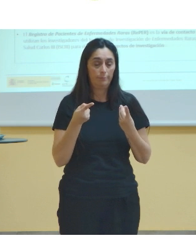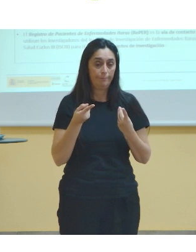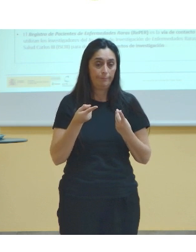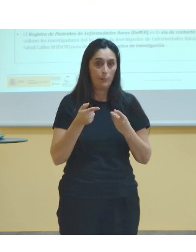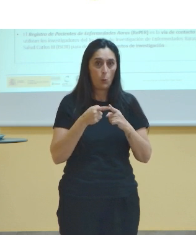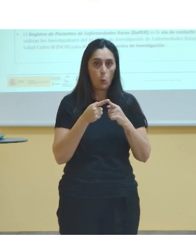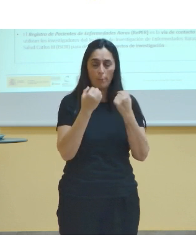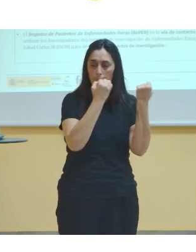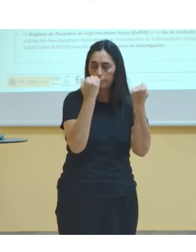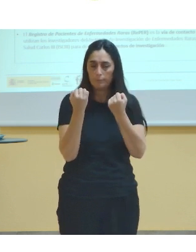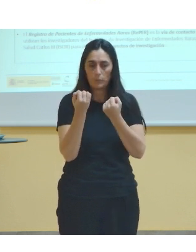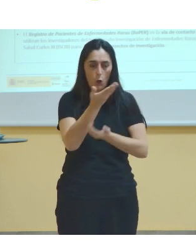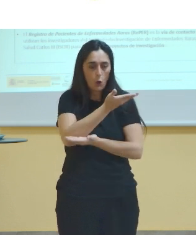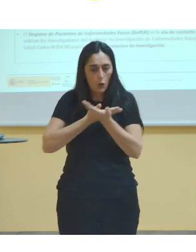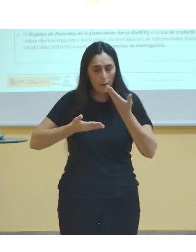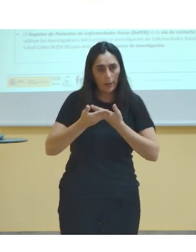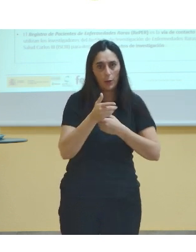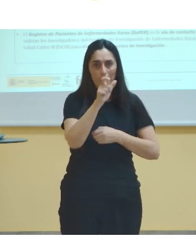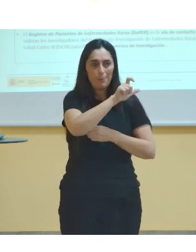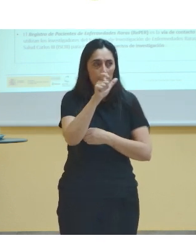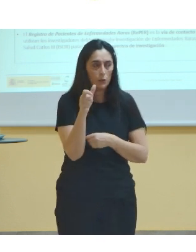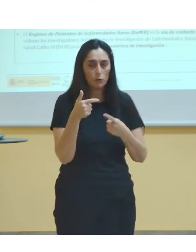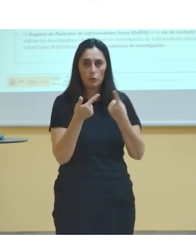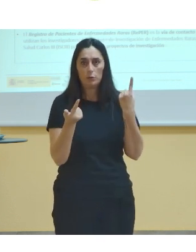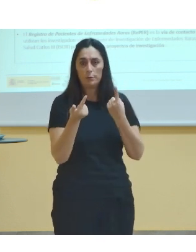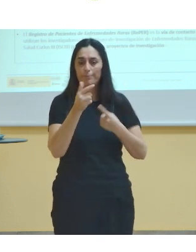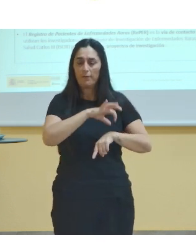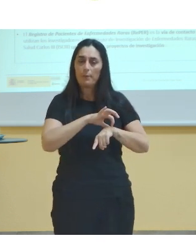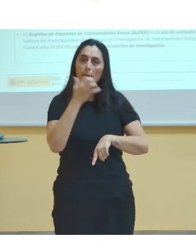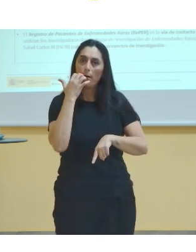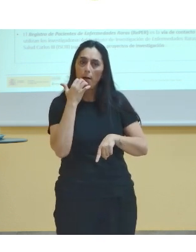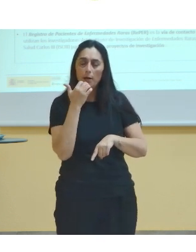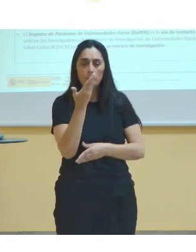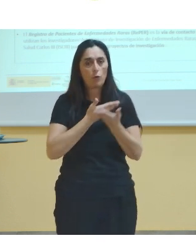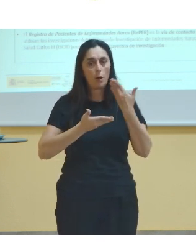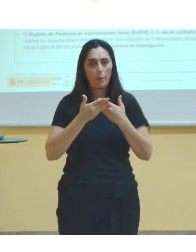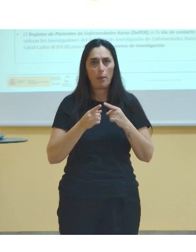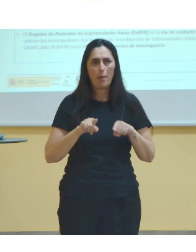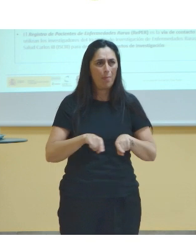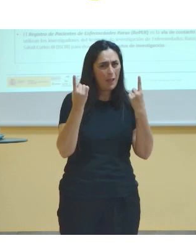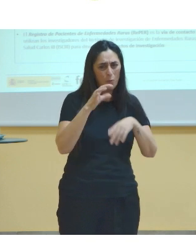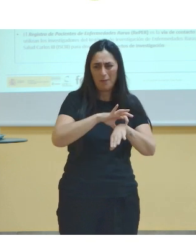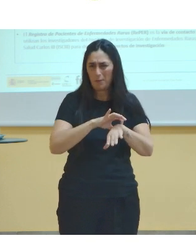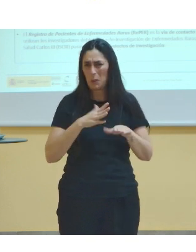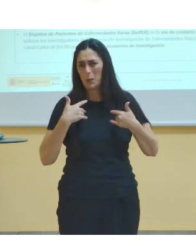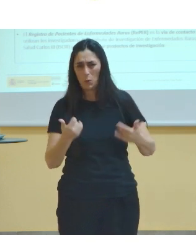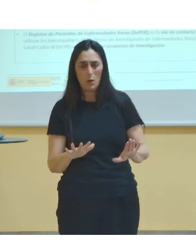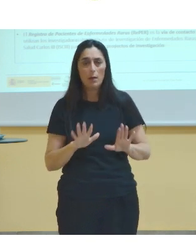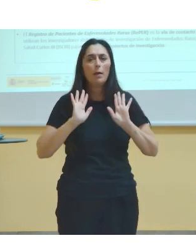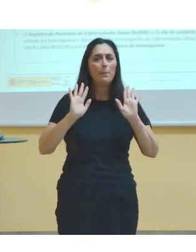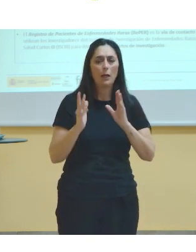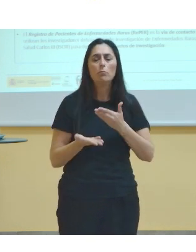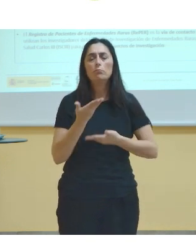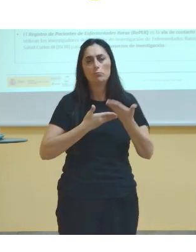entre entidades, entre los distintos agentes, entre el colectivo de las personas con enfermedades raras, con independencia de la enfermedad que se